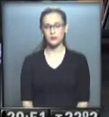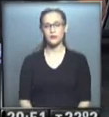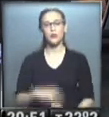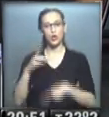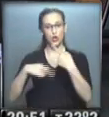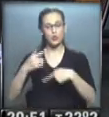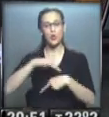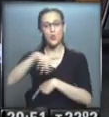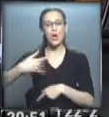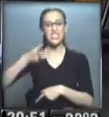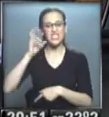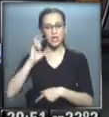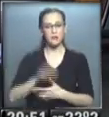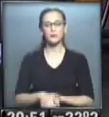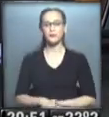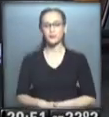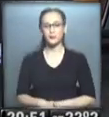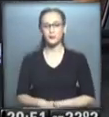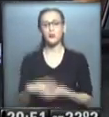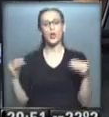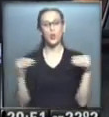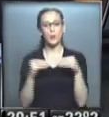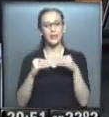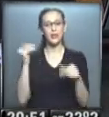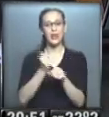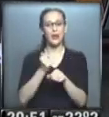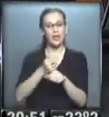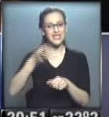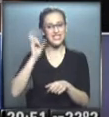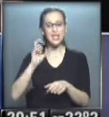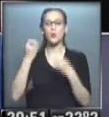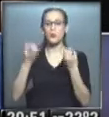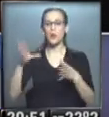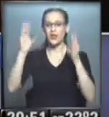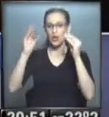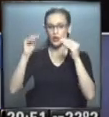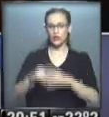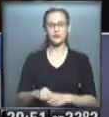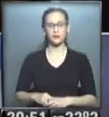Seguimos en vivo en Chile. Así es, Daniel Ayala, nuestro compañero, está trabajando en Santiago. Daniel, buenas noches.